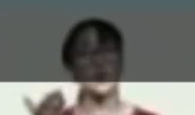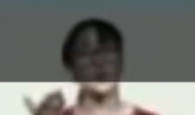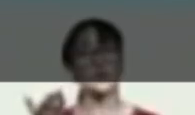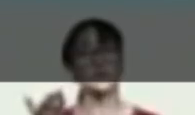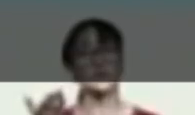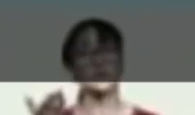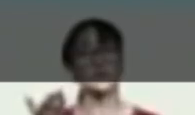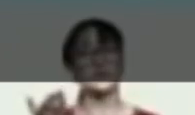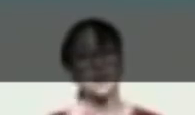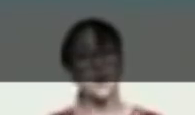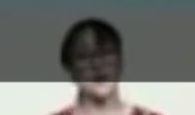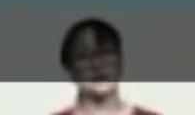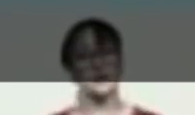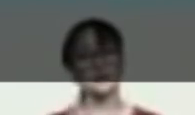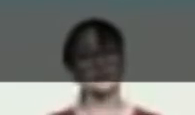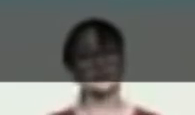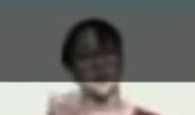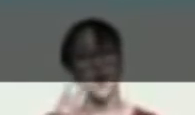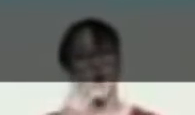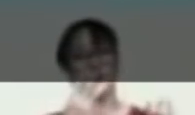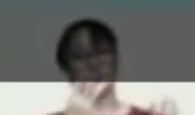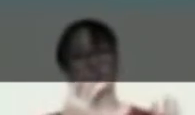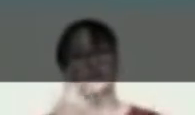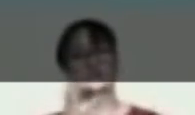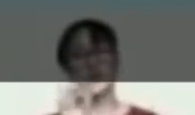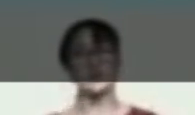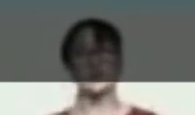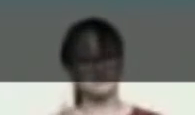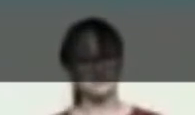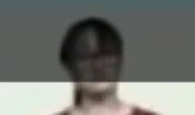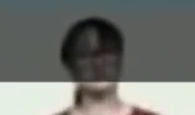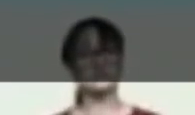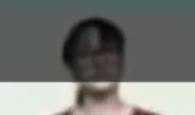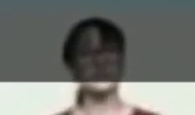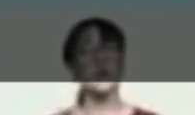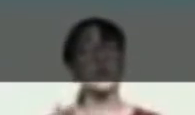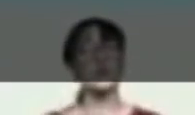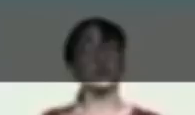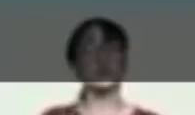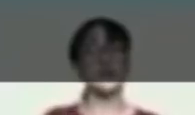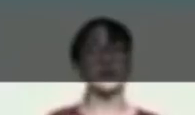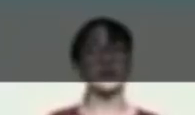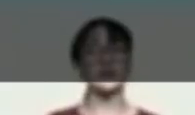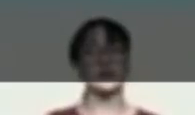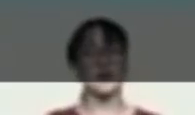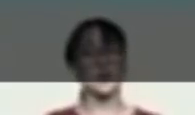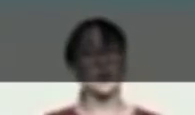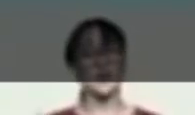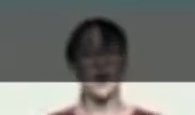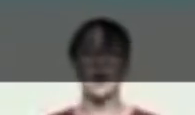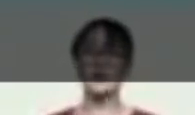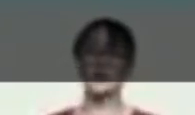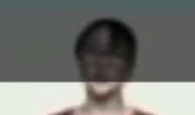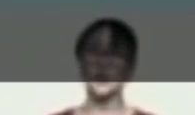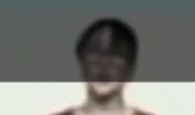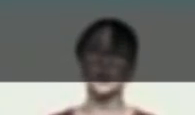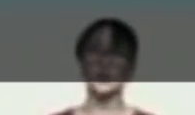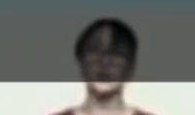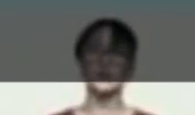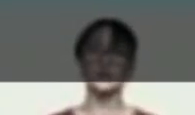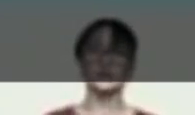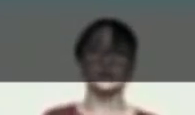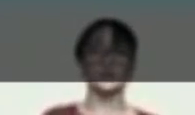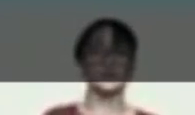unidad tributaria a 850 bolívares. El nuevo cestatique de ustedes, muchachos, muchachas,